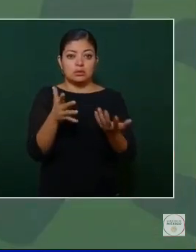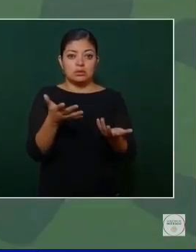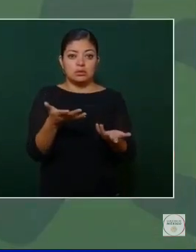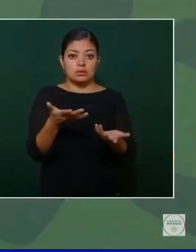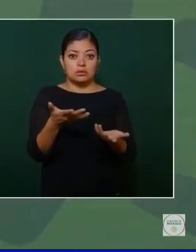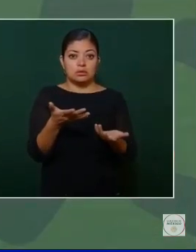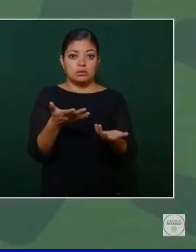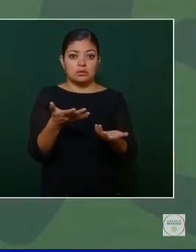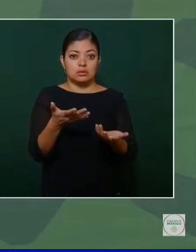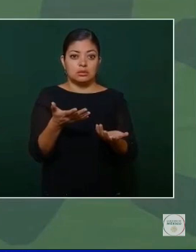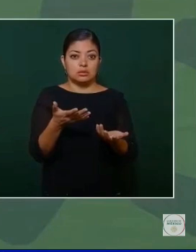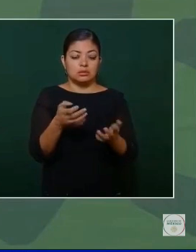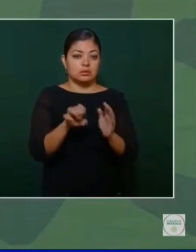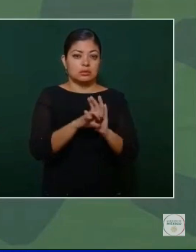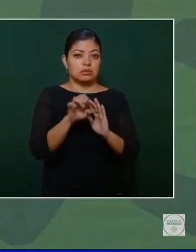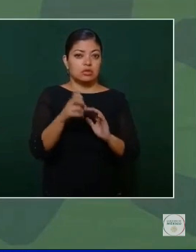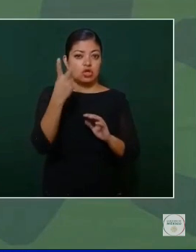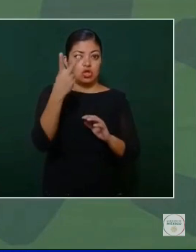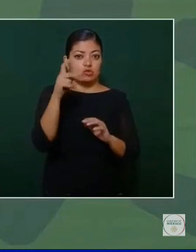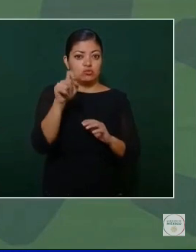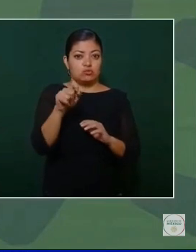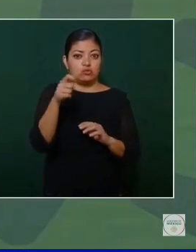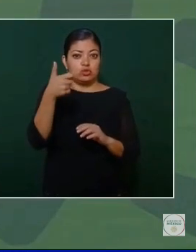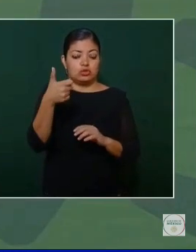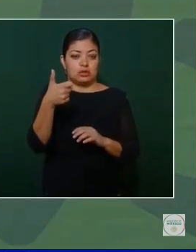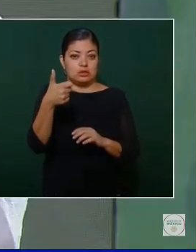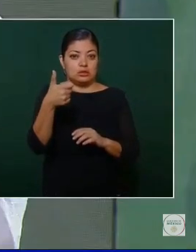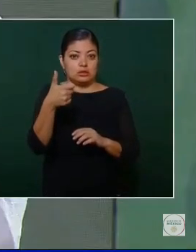está a razón de 2.6